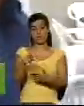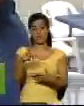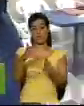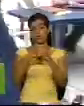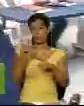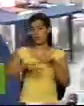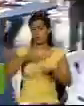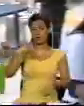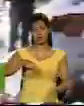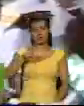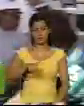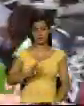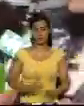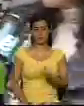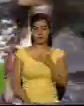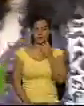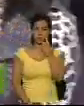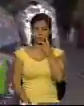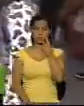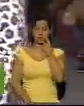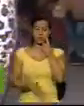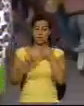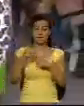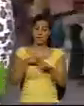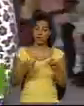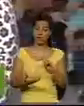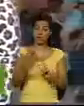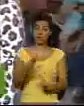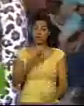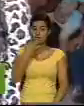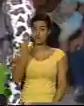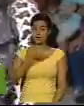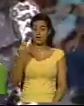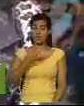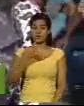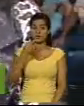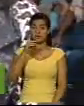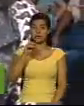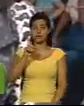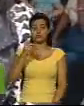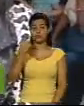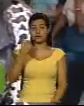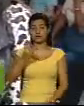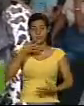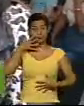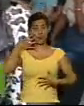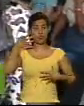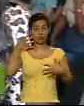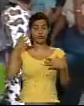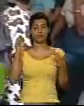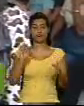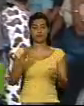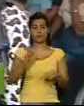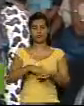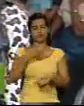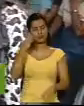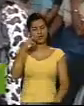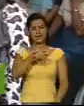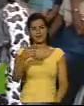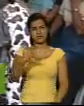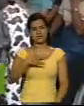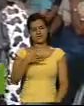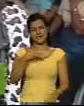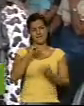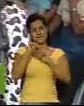en sus necesidades mínimas, pero que son importantes y de gran orgullo para ellos, porque yo sé que ellos se sienten